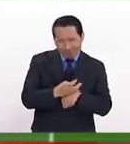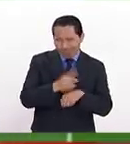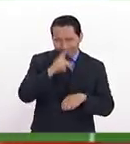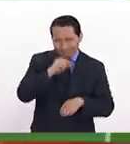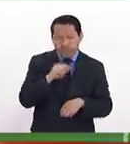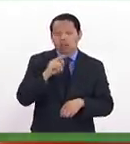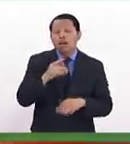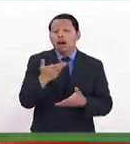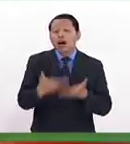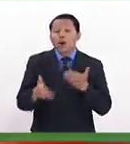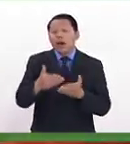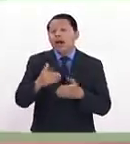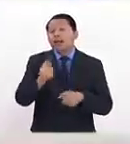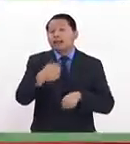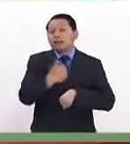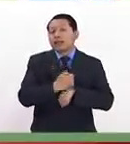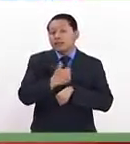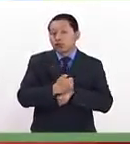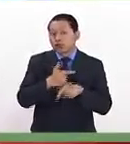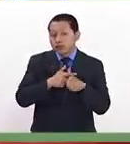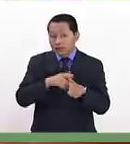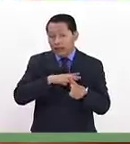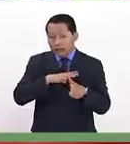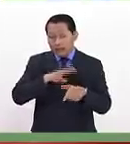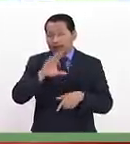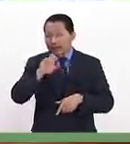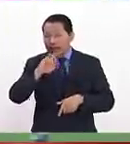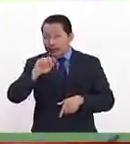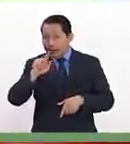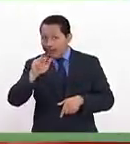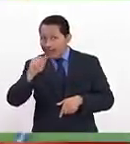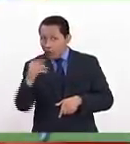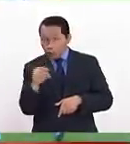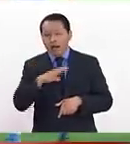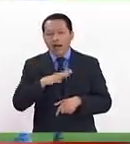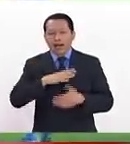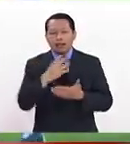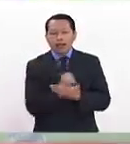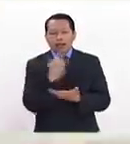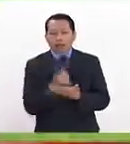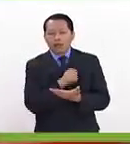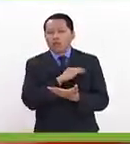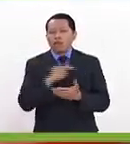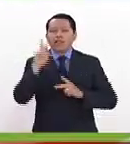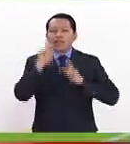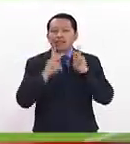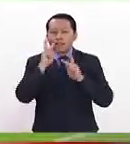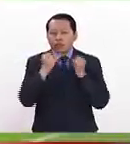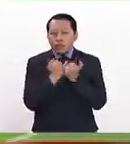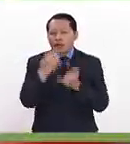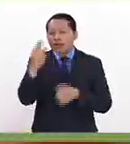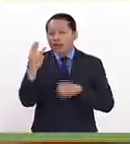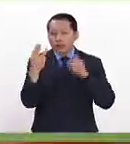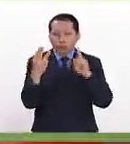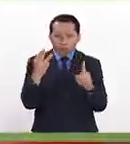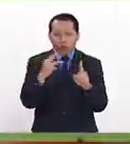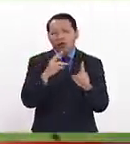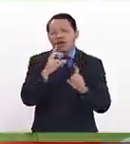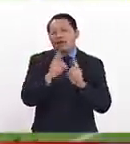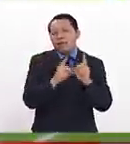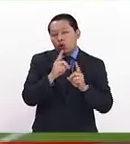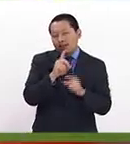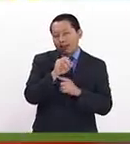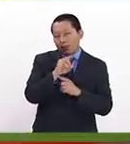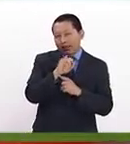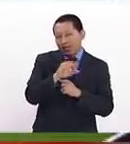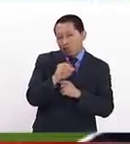amarillo se mantiene en el sexto escalón. Por su parte, el Celta de Vigo también consiguió el triunfo en calidad de visitante, 3-1 sobre el Deportivo La Coruña,